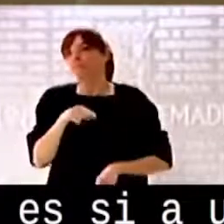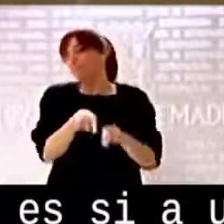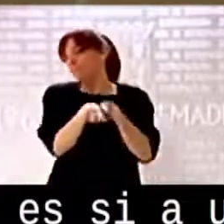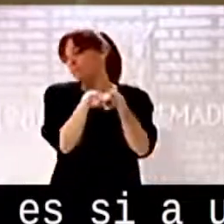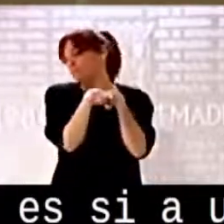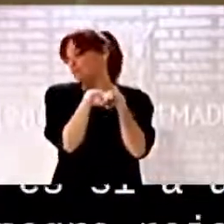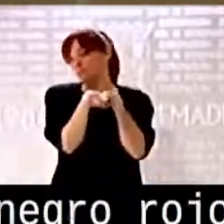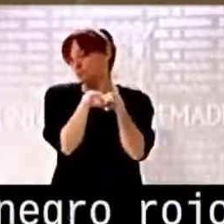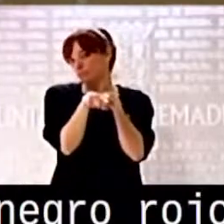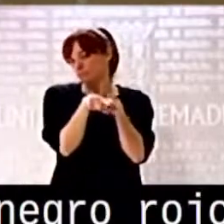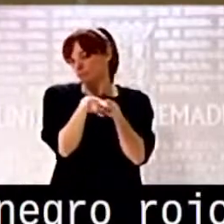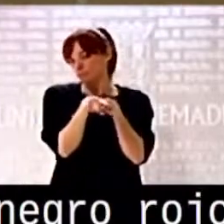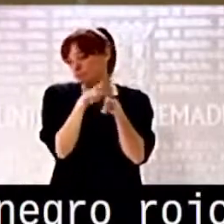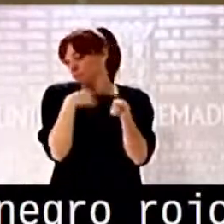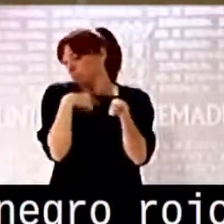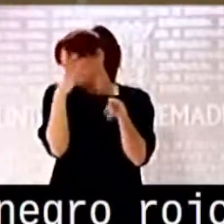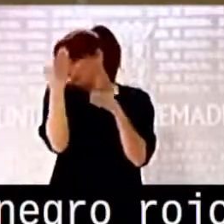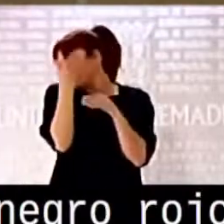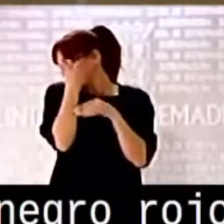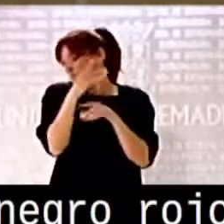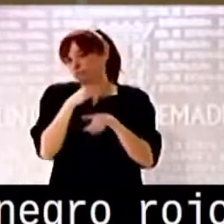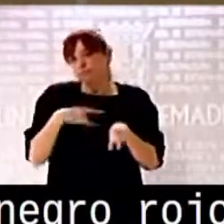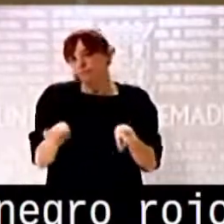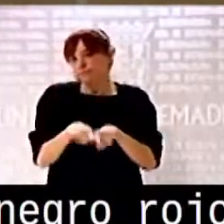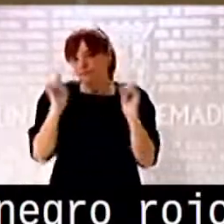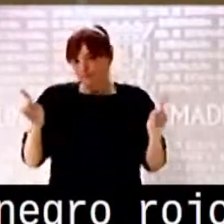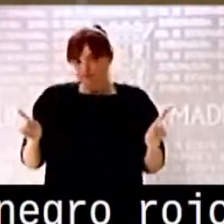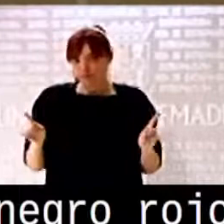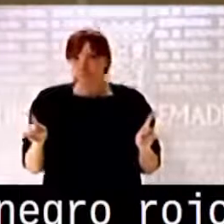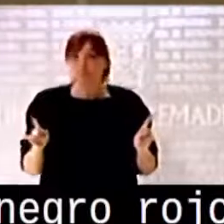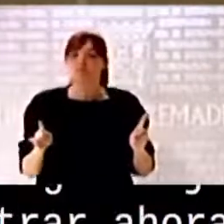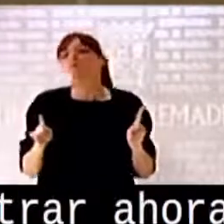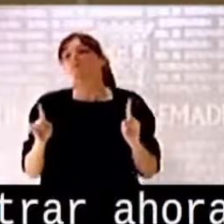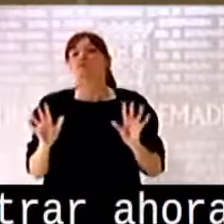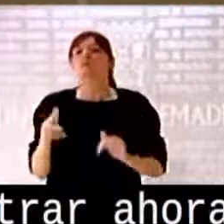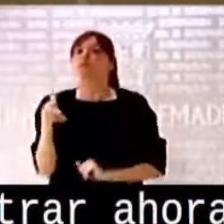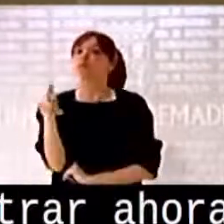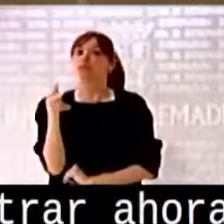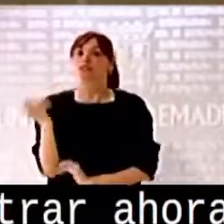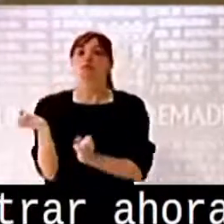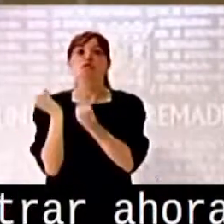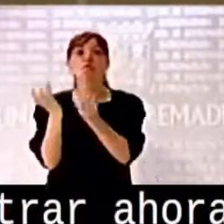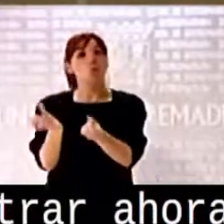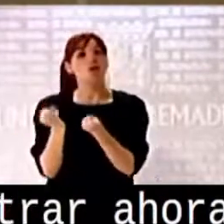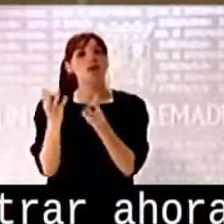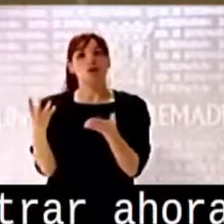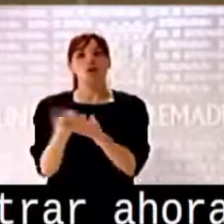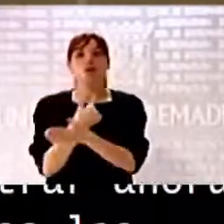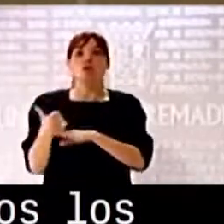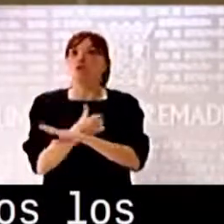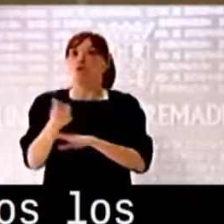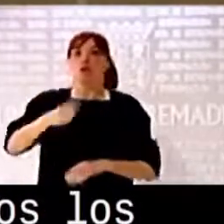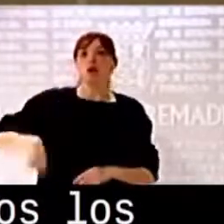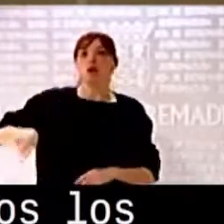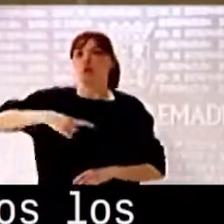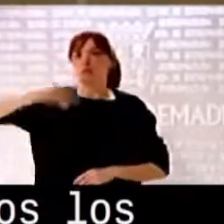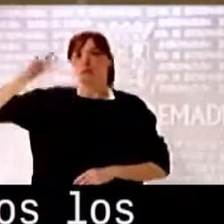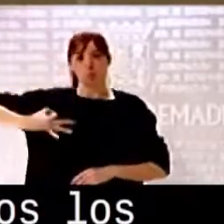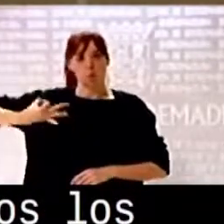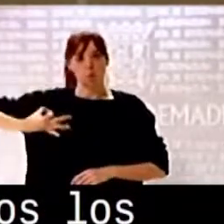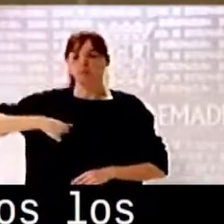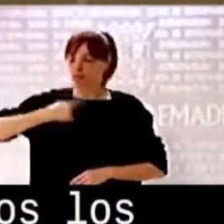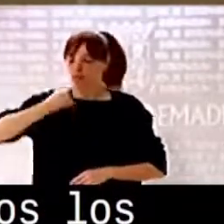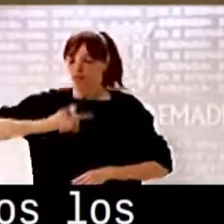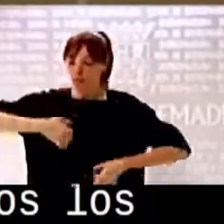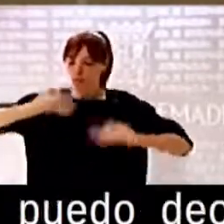negro, rojo o azul. Yo en ese detalle no voy a entrar. Ahora, que el derecho a la información de todos los extremeños está garantizado,